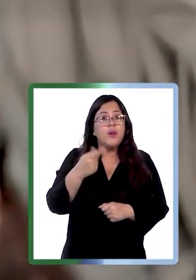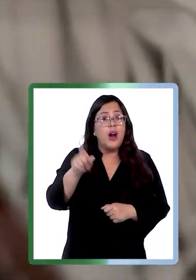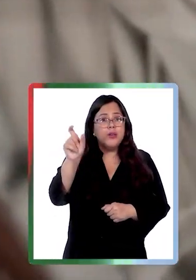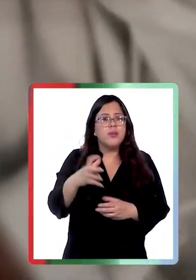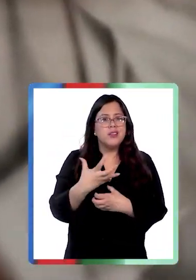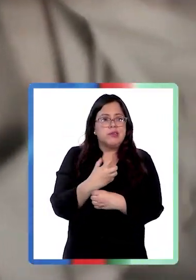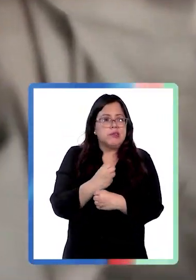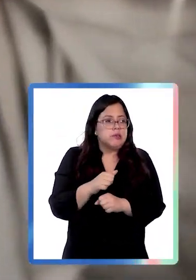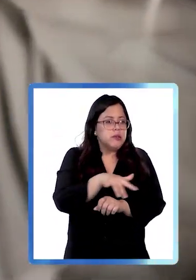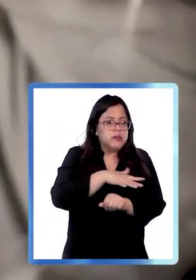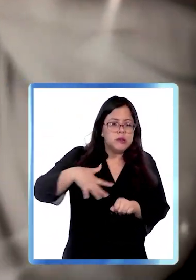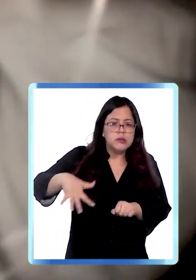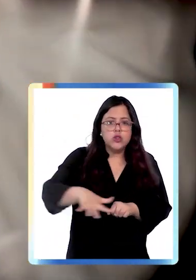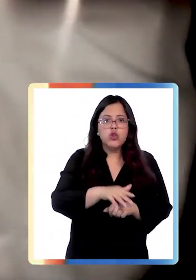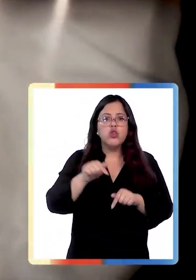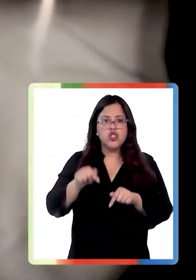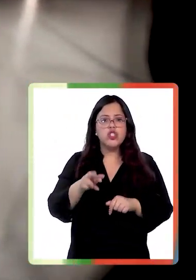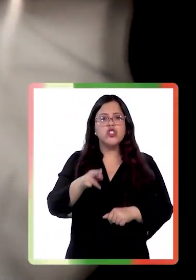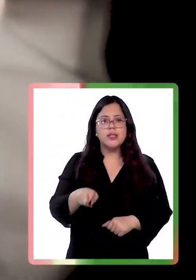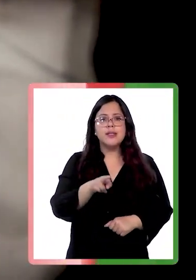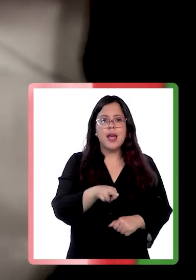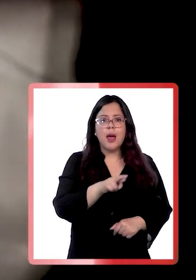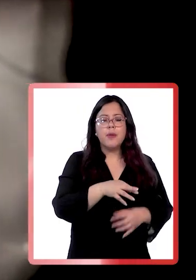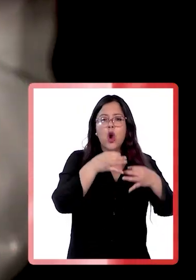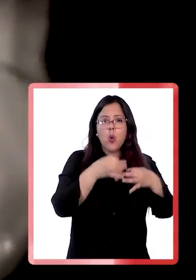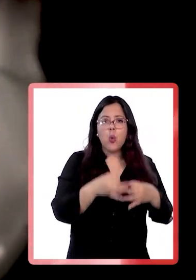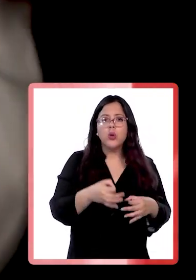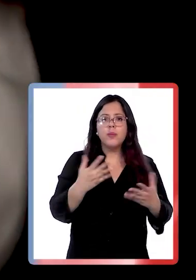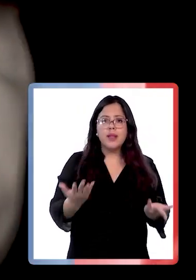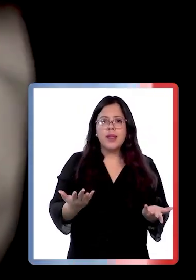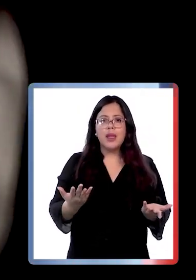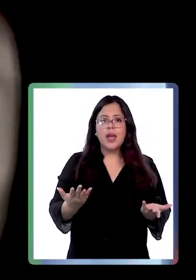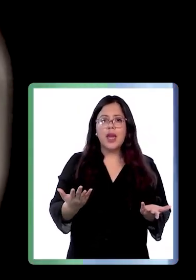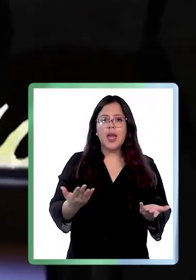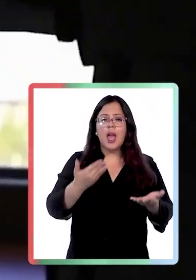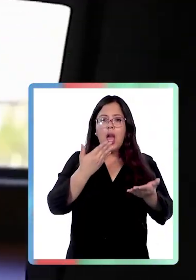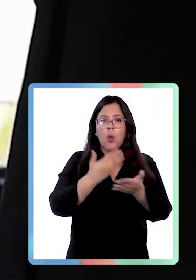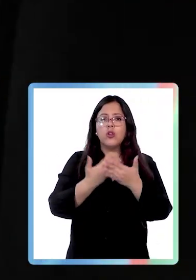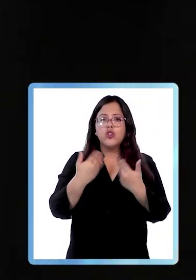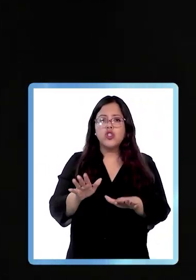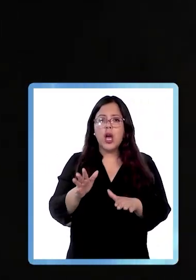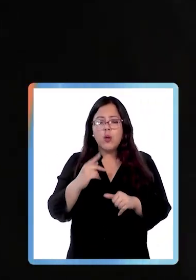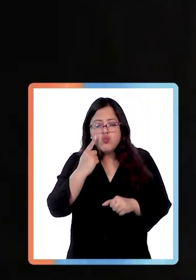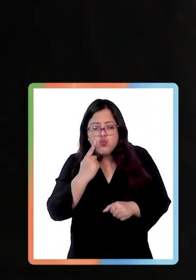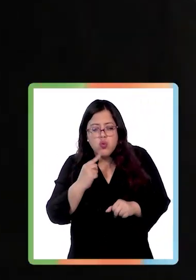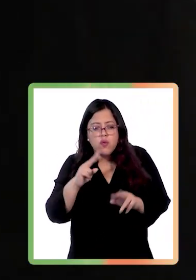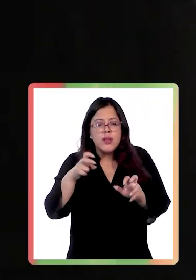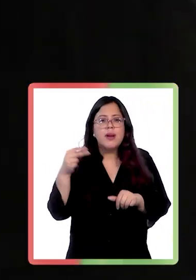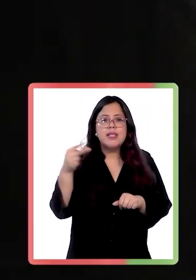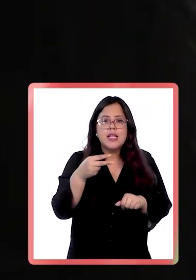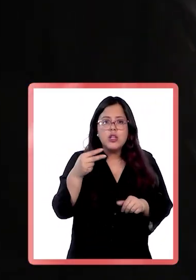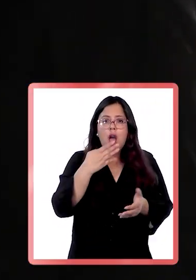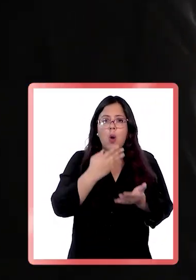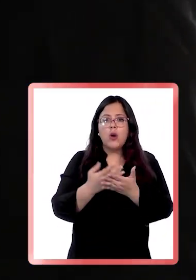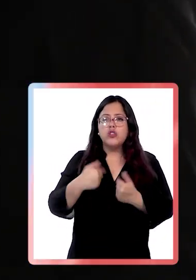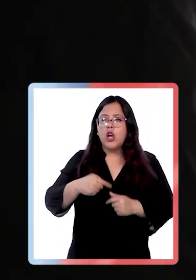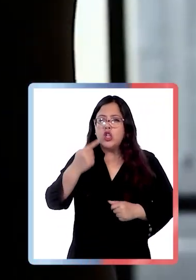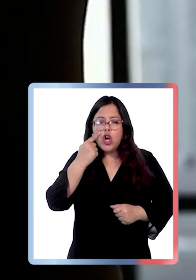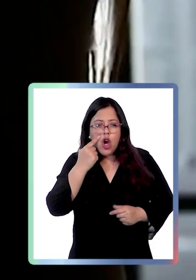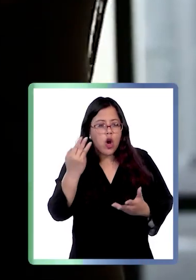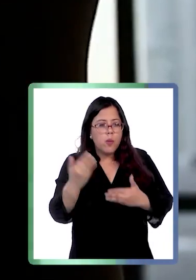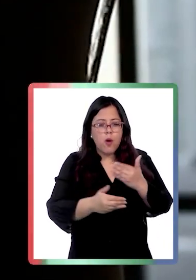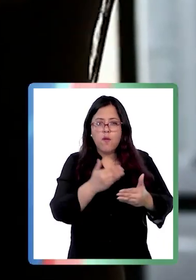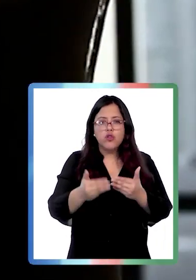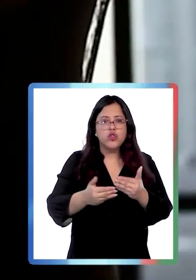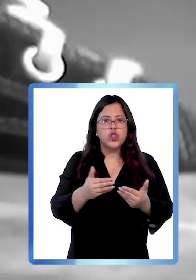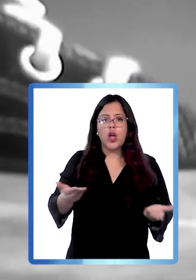siento presionado por el entorno. Y eso probablemente es lo que más pasa, sobre todo durante el primer periodo de exploración sexual, en el fondo cuando